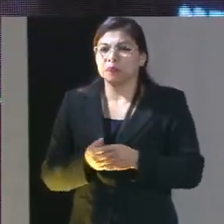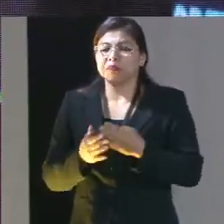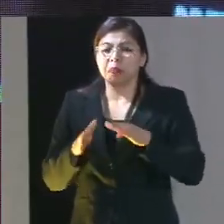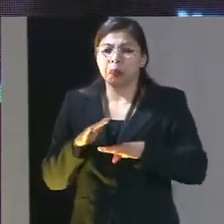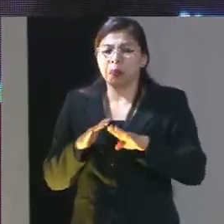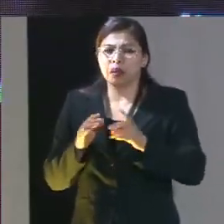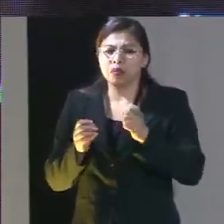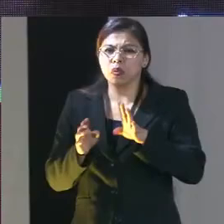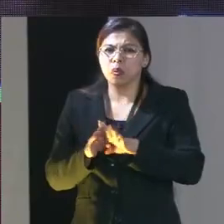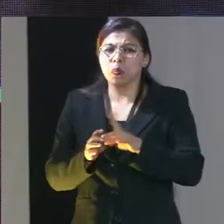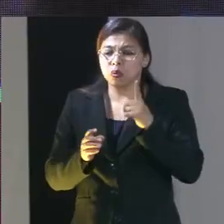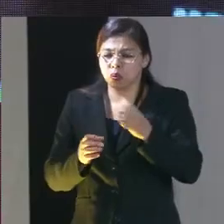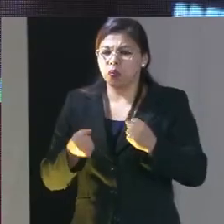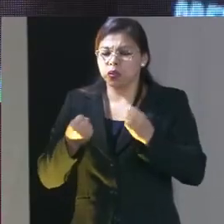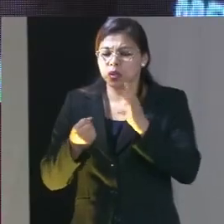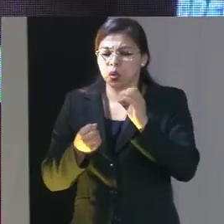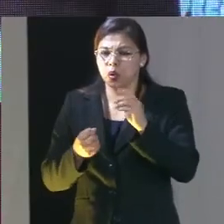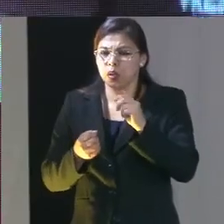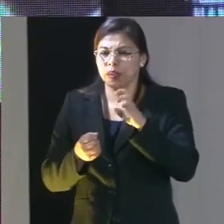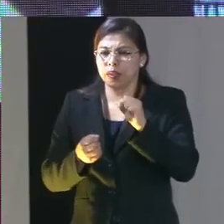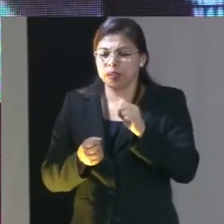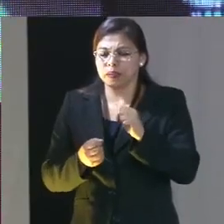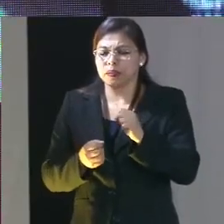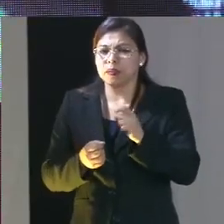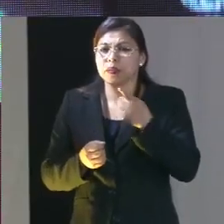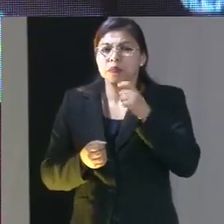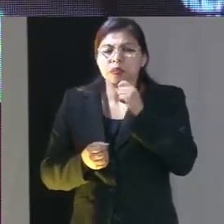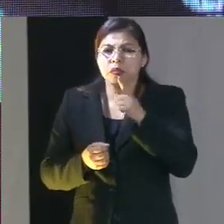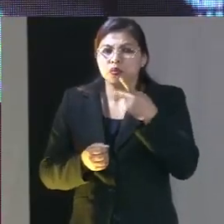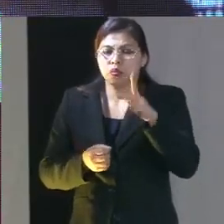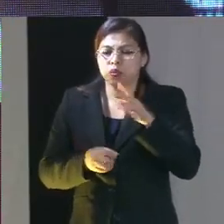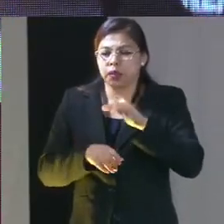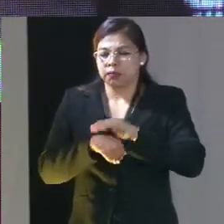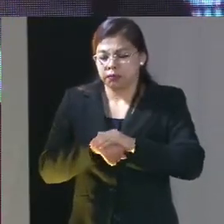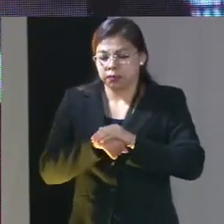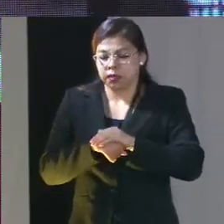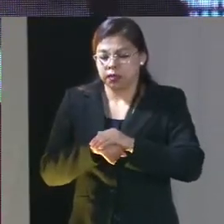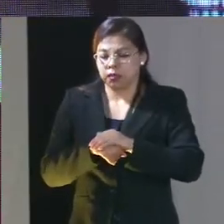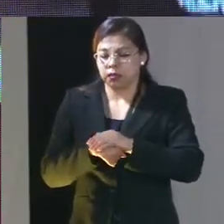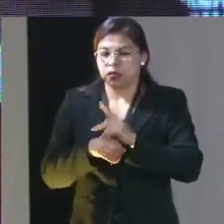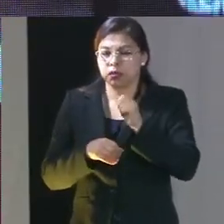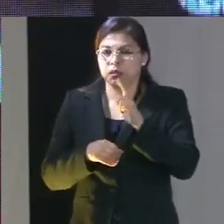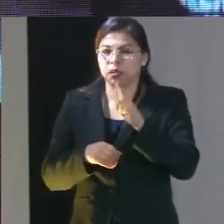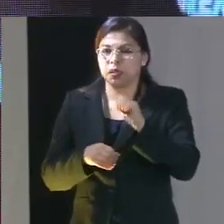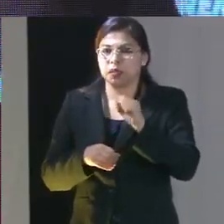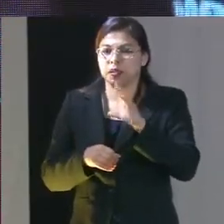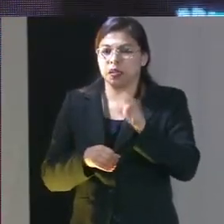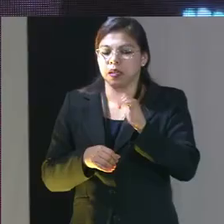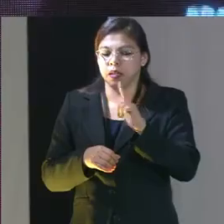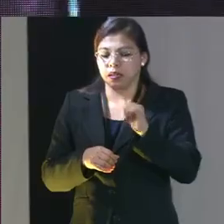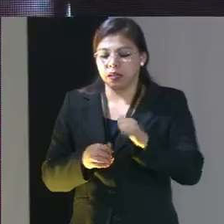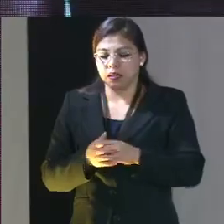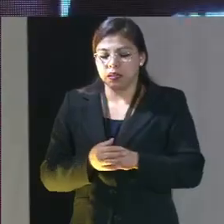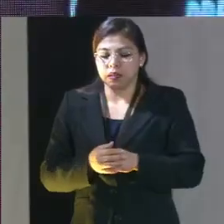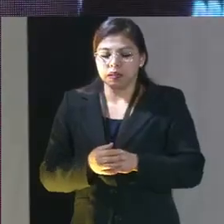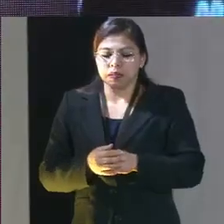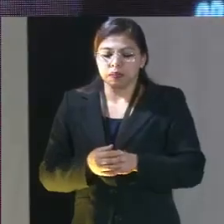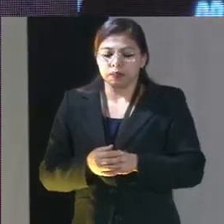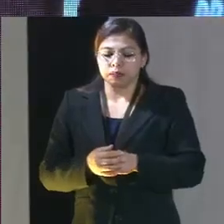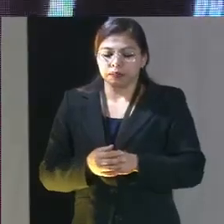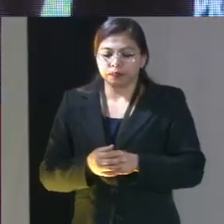básicamente la fuerza de Cortés era Tlaxcala y sus amigos. Entonces, hacer eso les pegaba a todos. Ahora